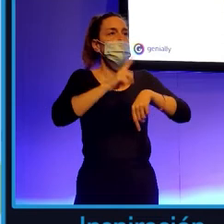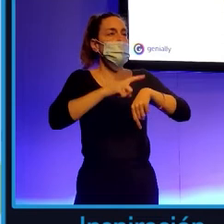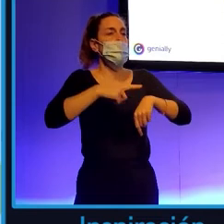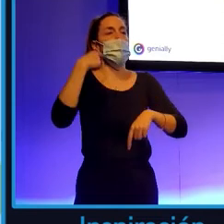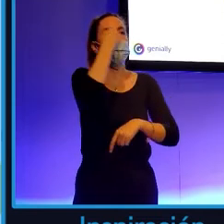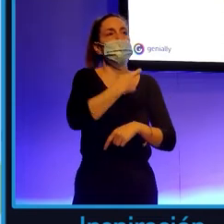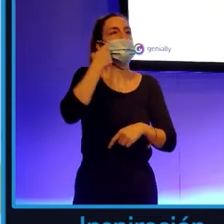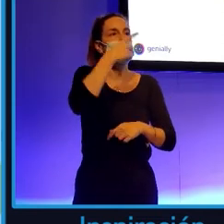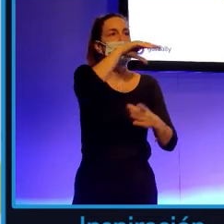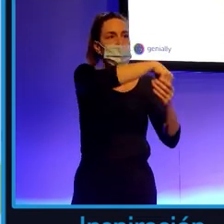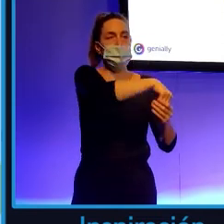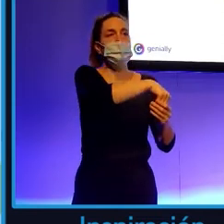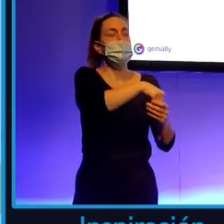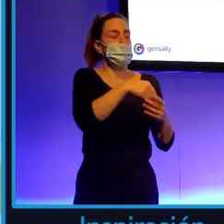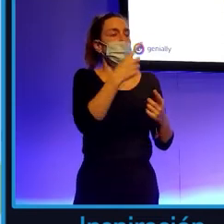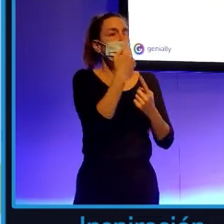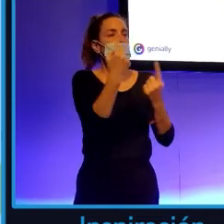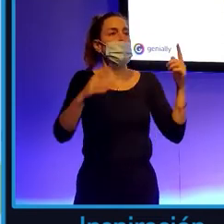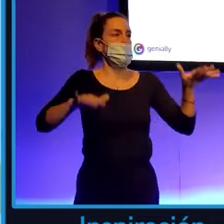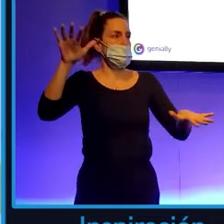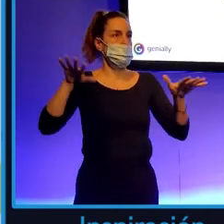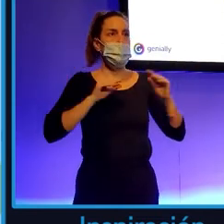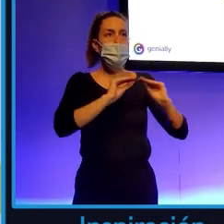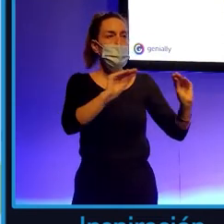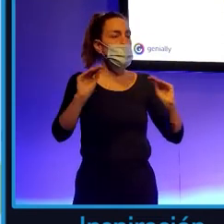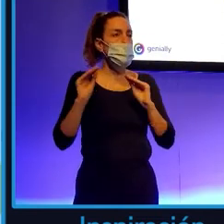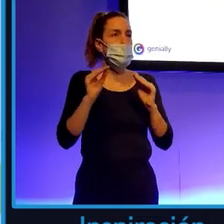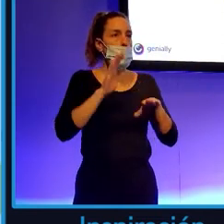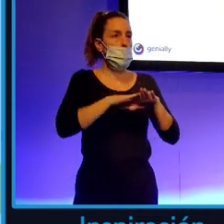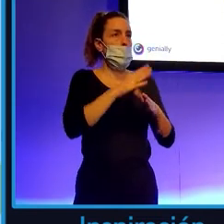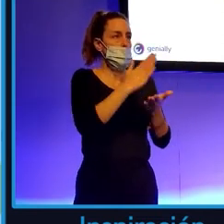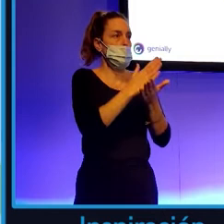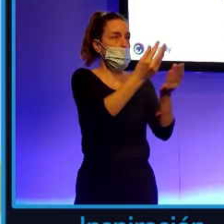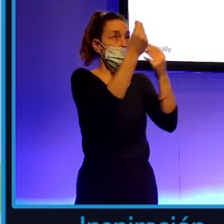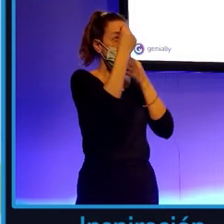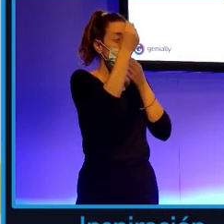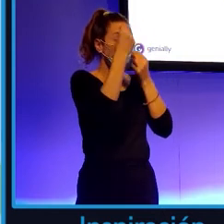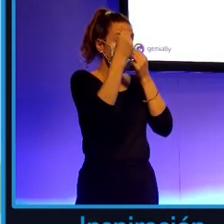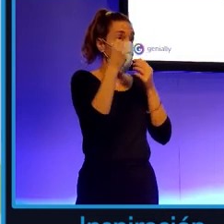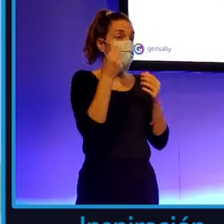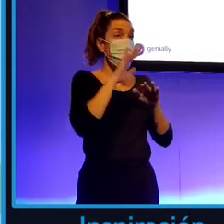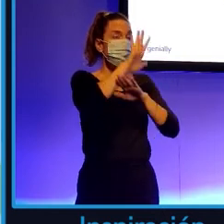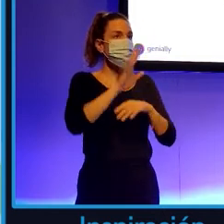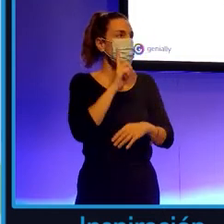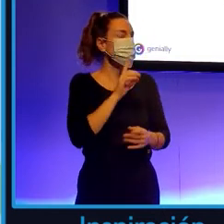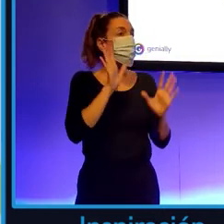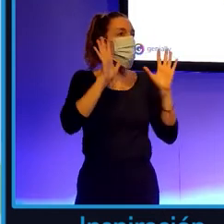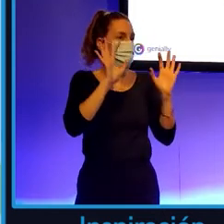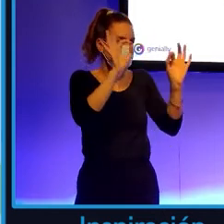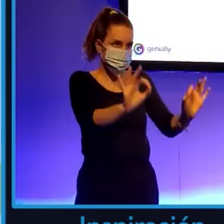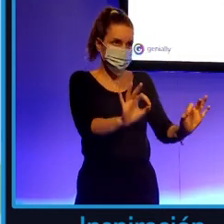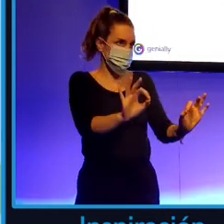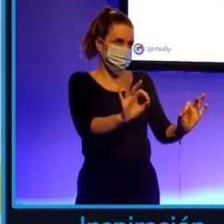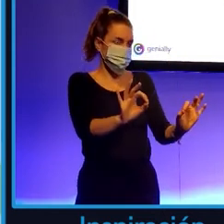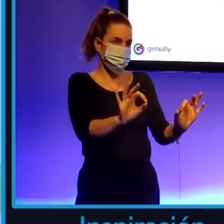aplicar y hacer ese curso de formación esto parece ciencia ficción pero no lo es esto es lo que se está haciendo